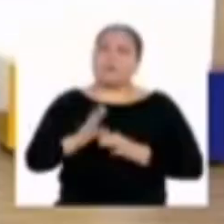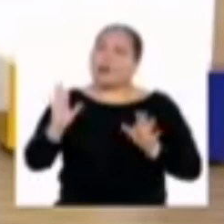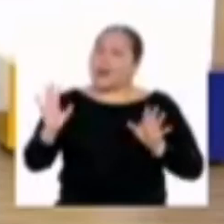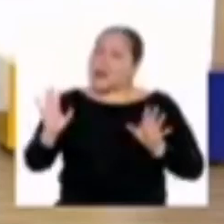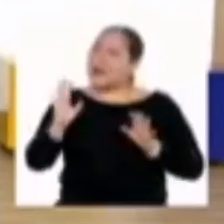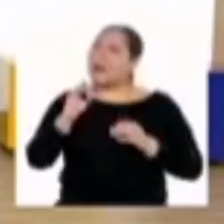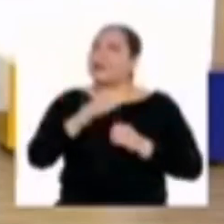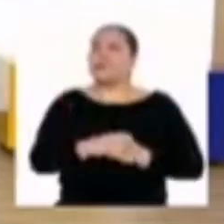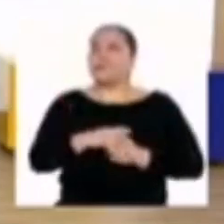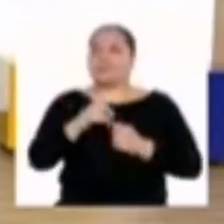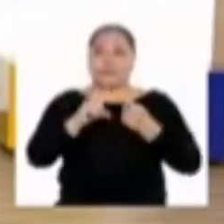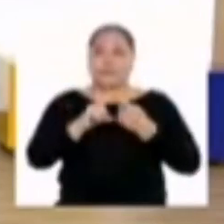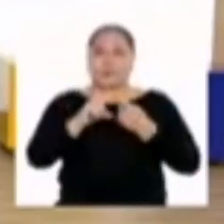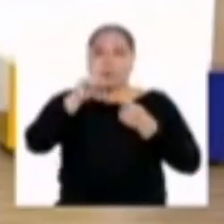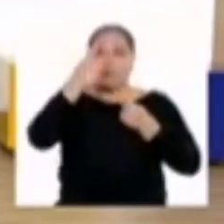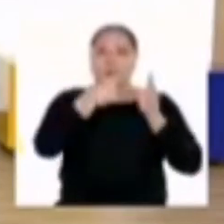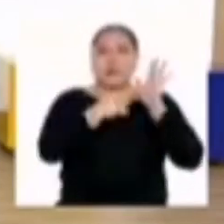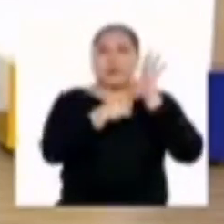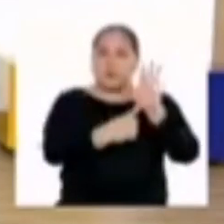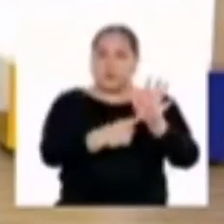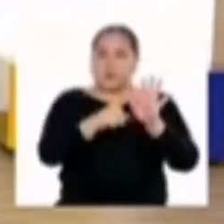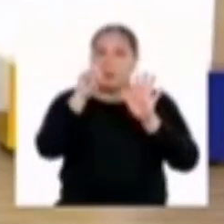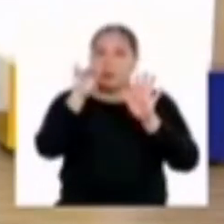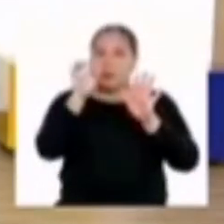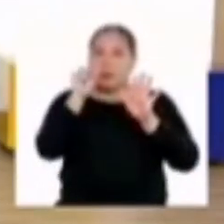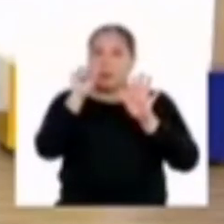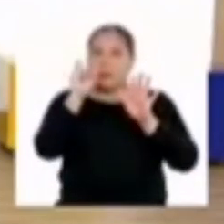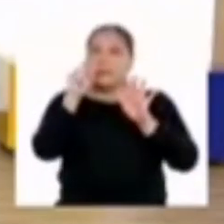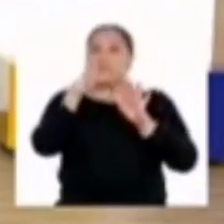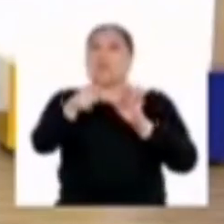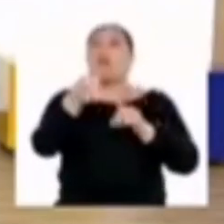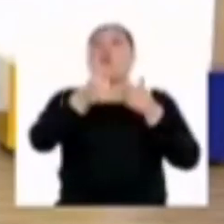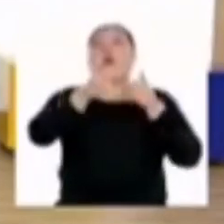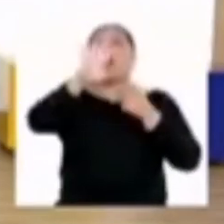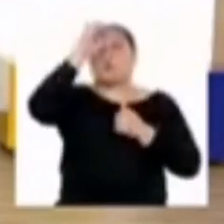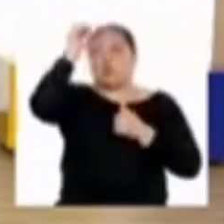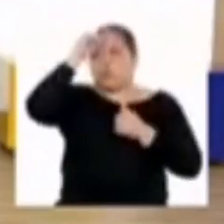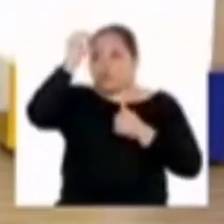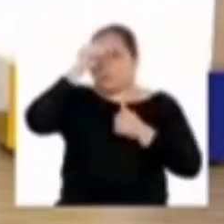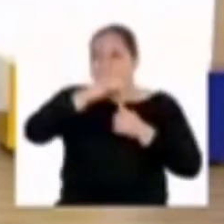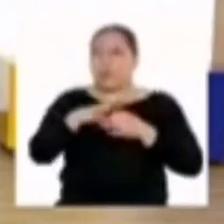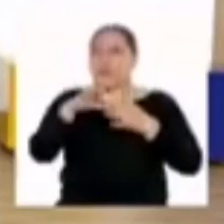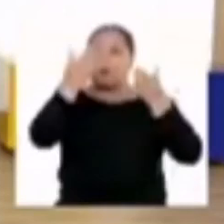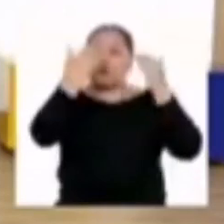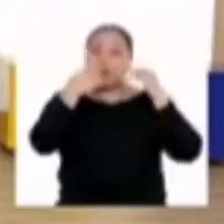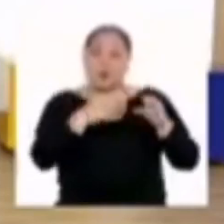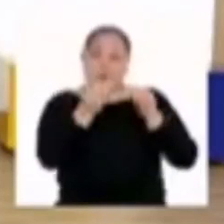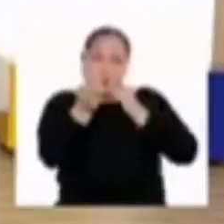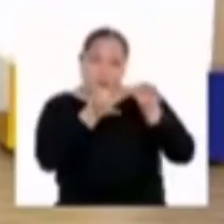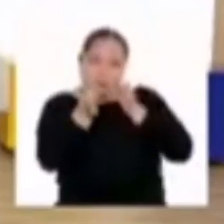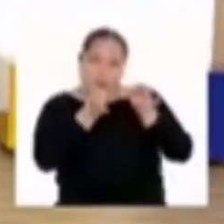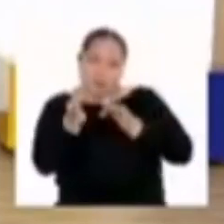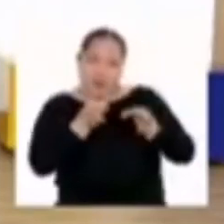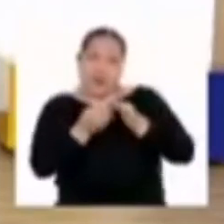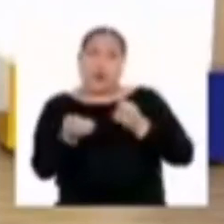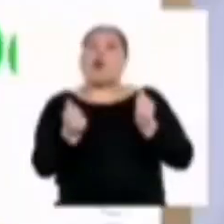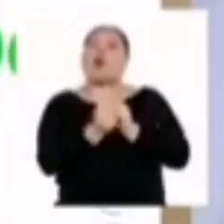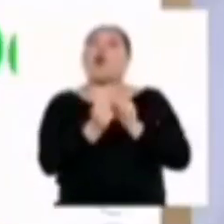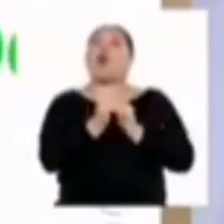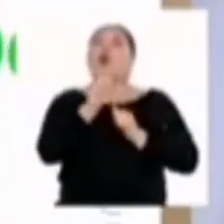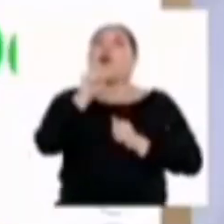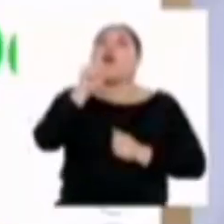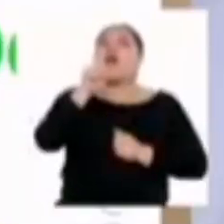Entonces, primero, presentamos la tesis y nuestra postura, para luego desarrollarlas a través de